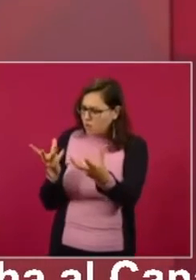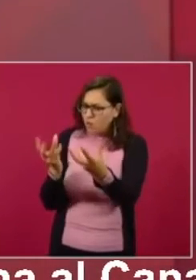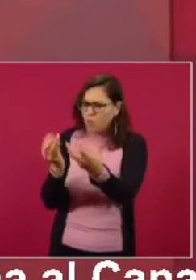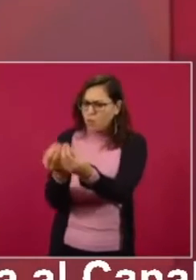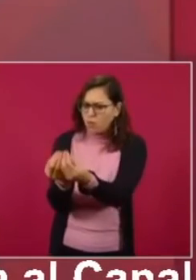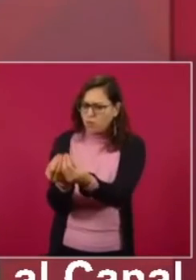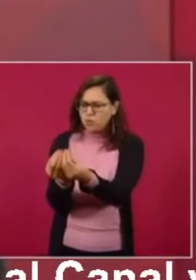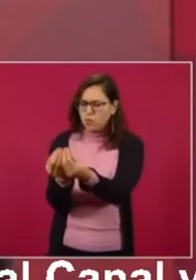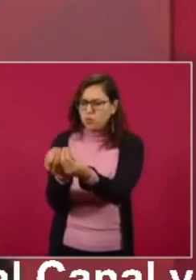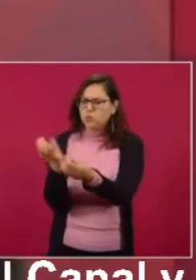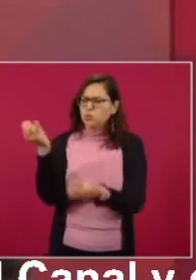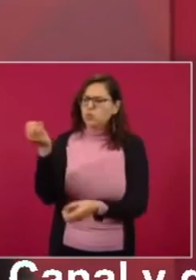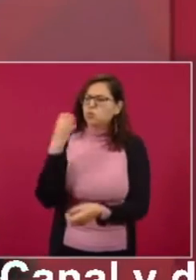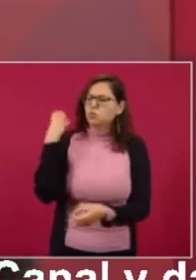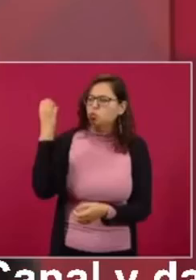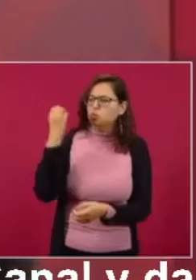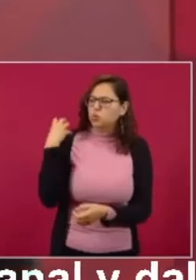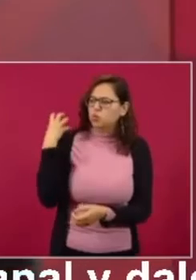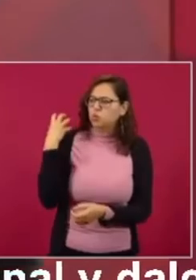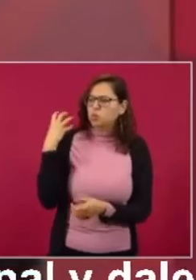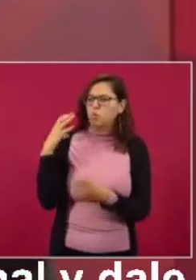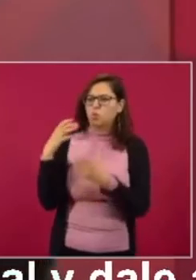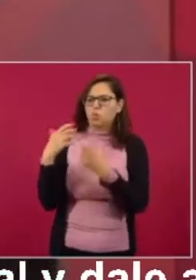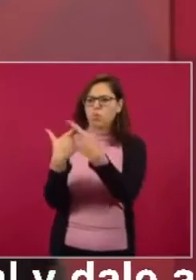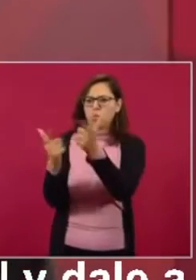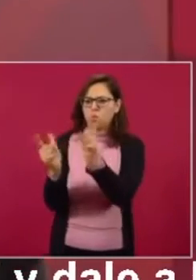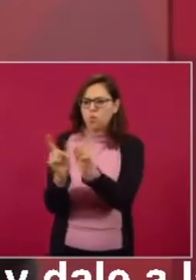el congreso la convención